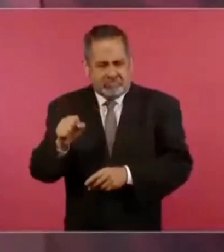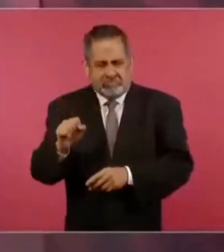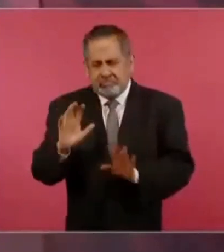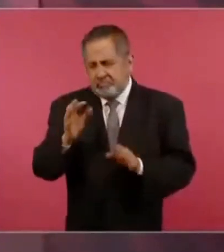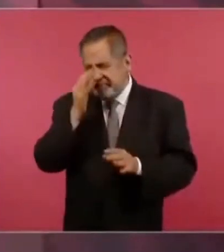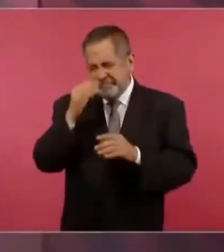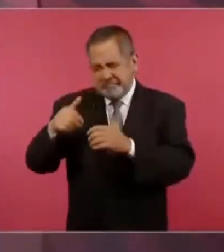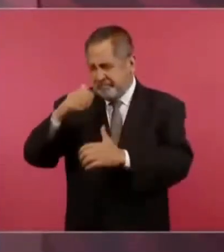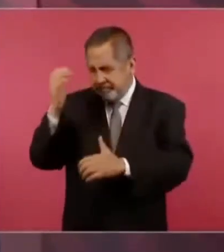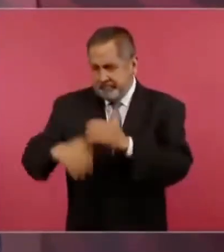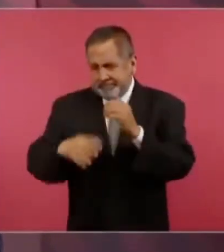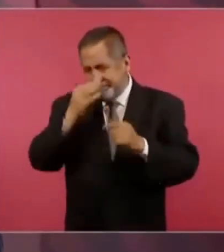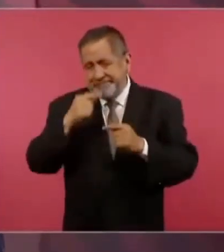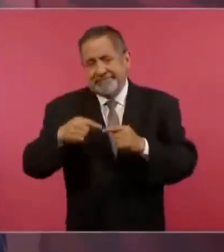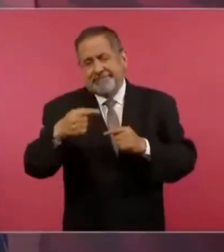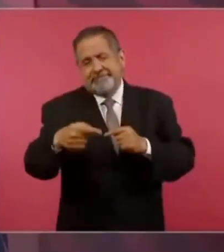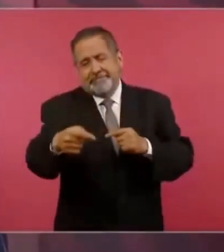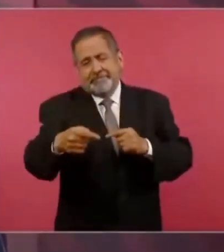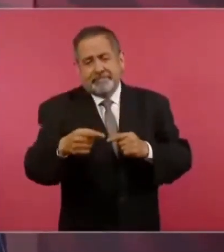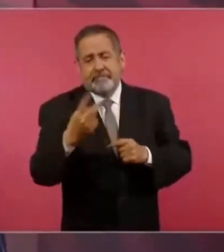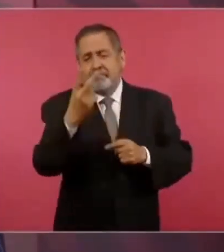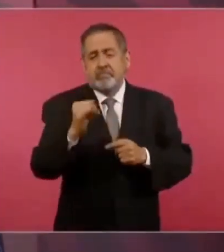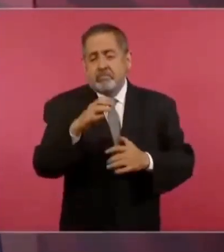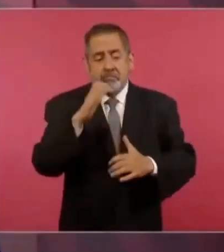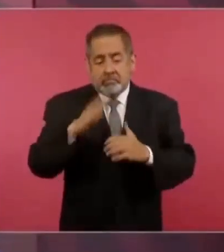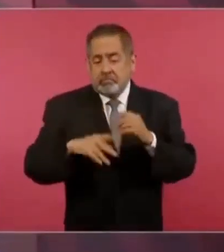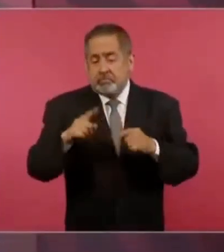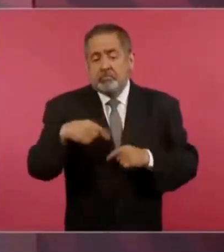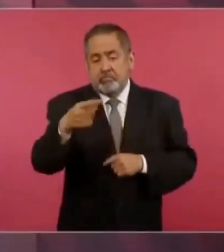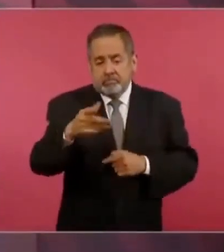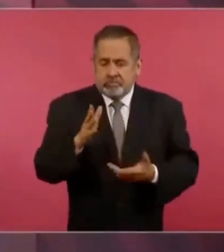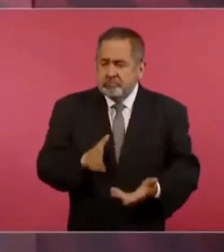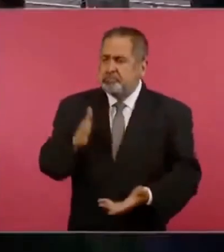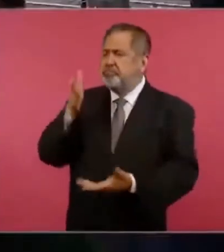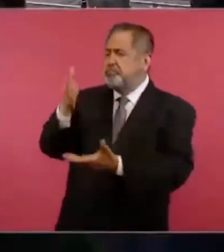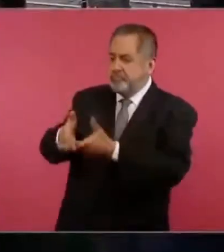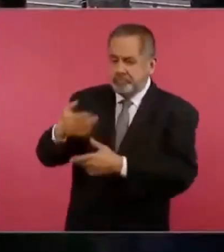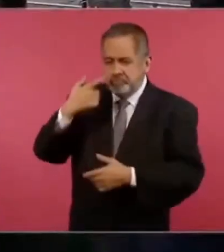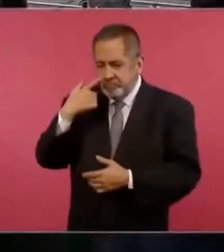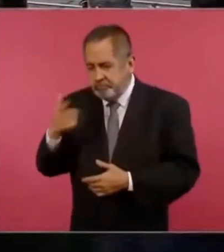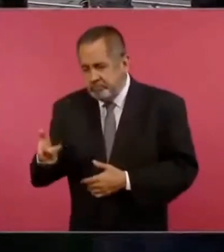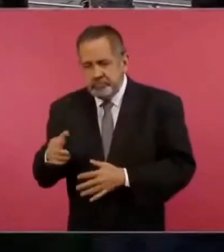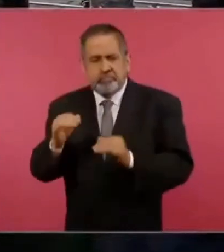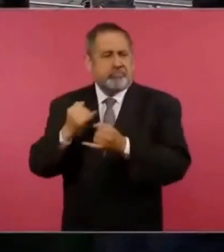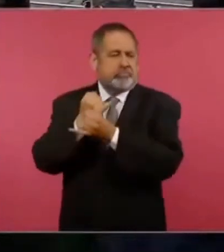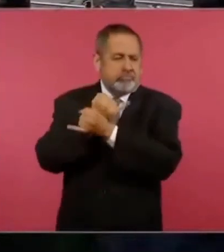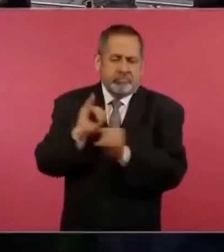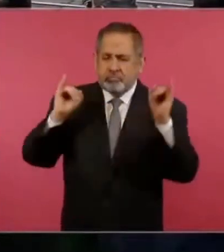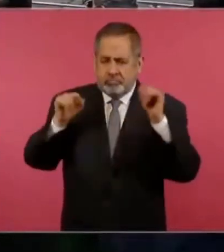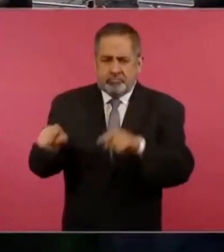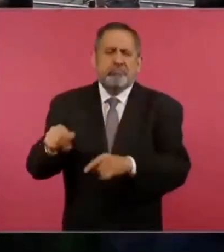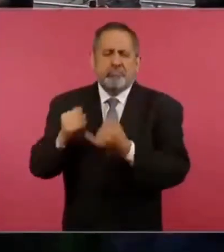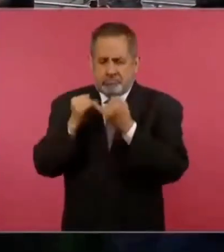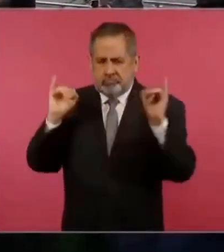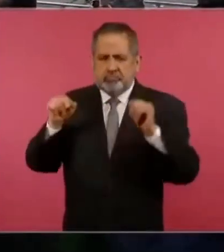pase la cuestión electoral para ir allá a inaugurarla.